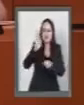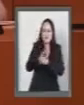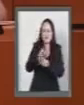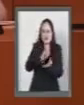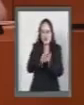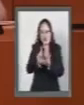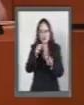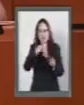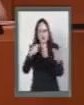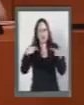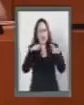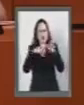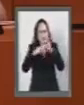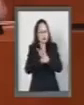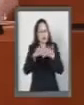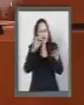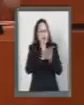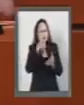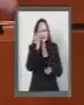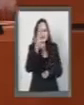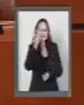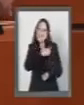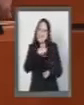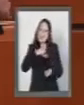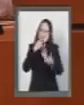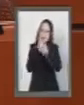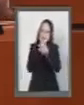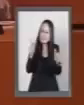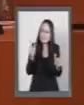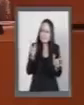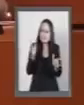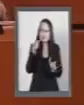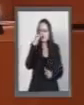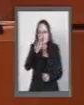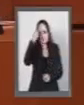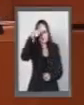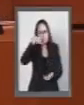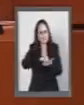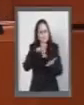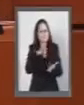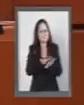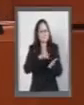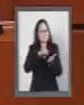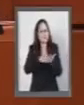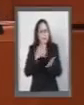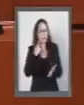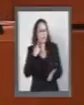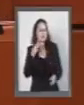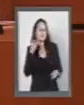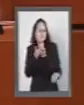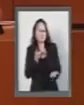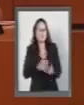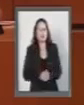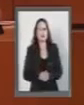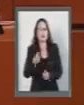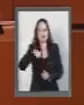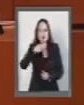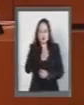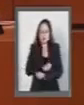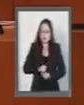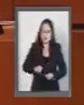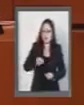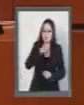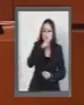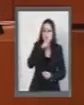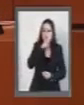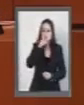y maestros encarcelados en un acto oprobioso de venganza política. No podemos callar cuando ordenó tirar